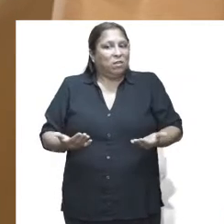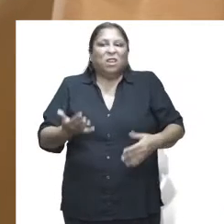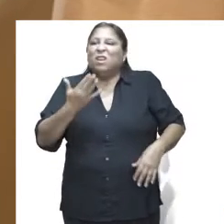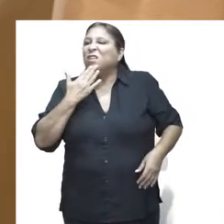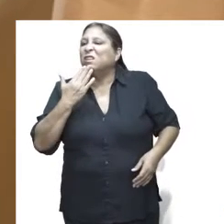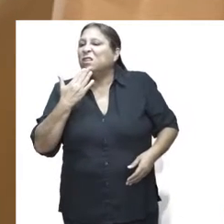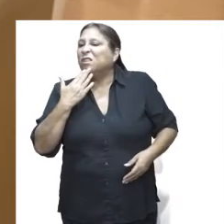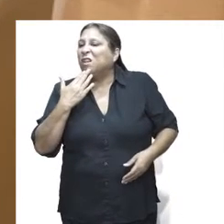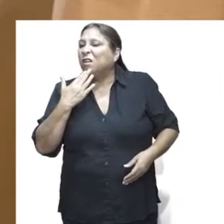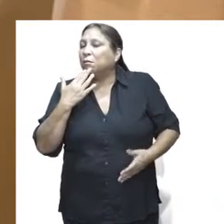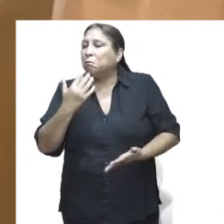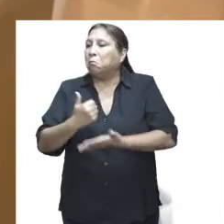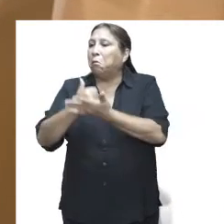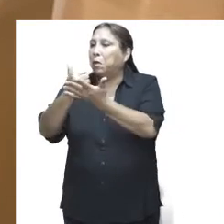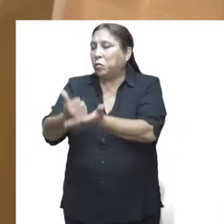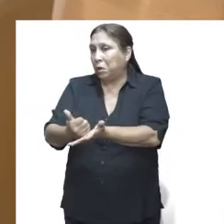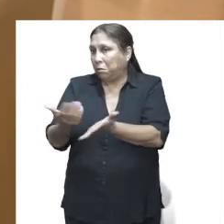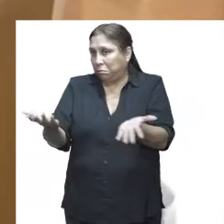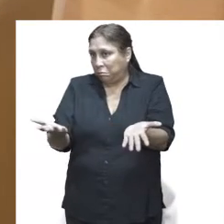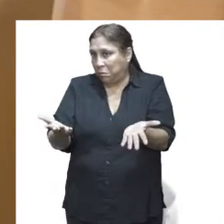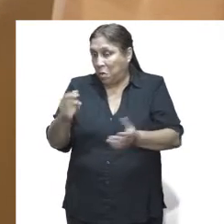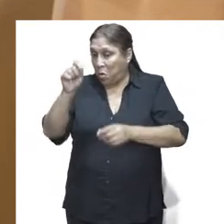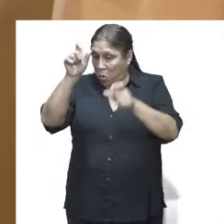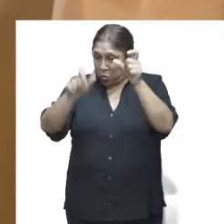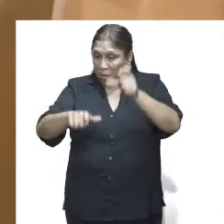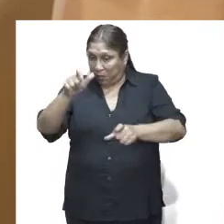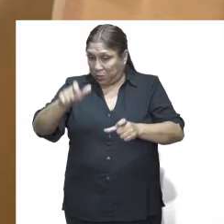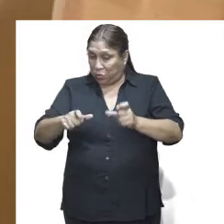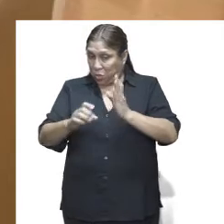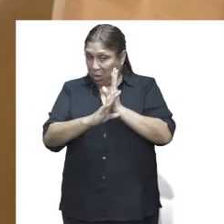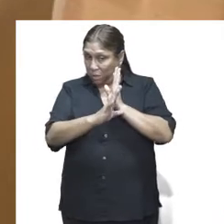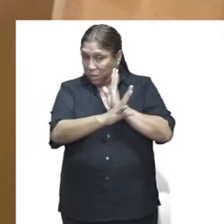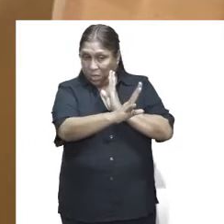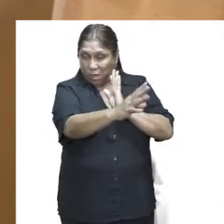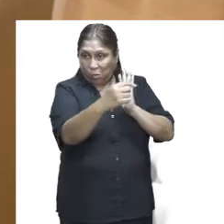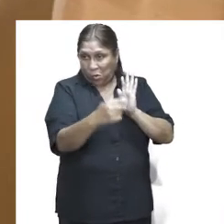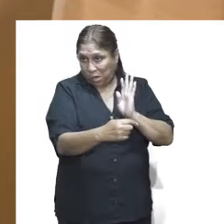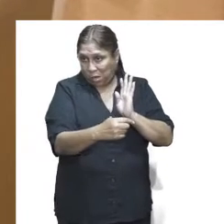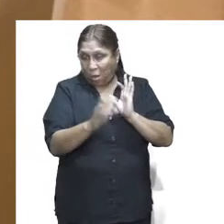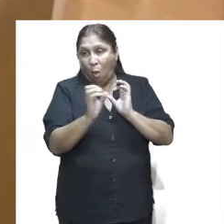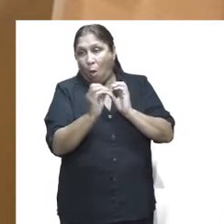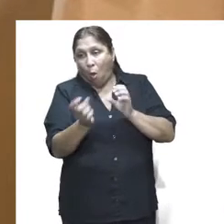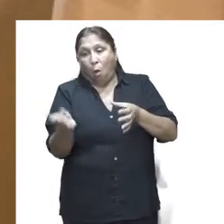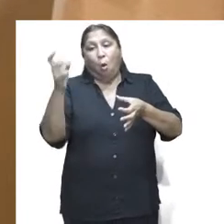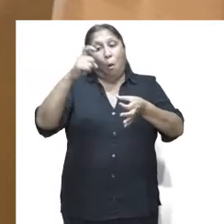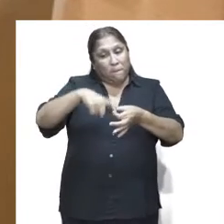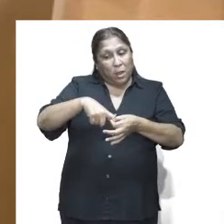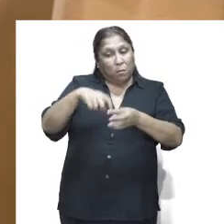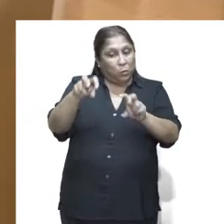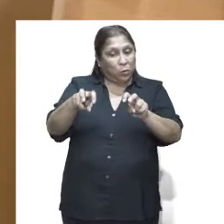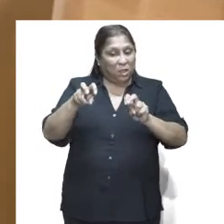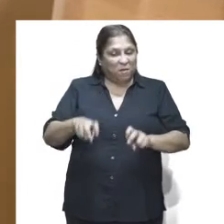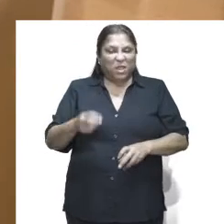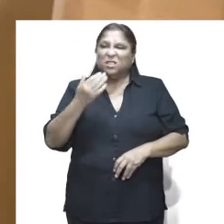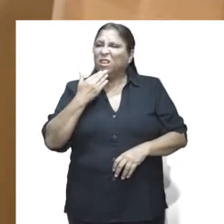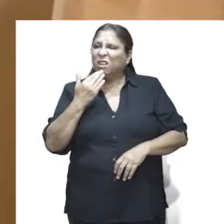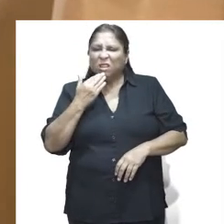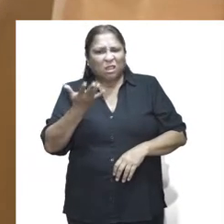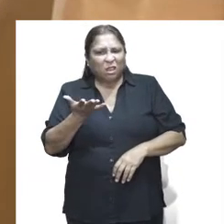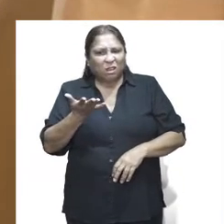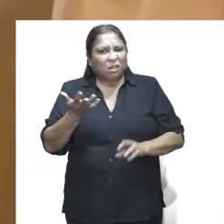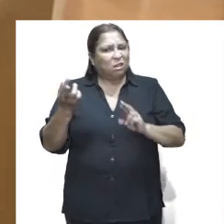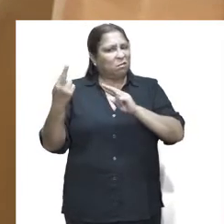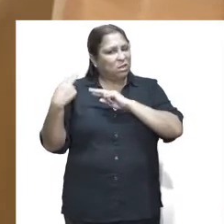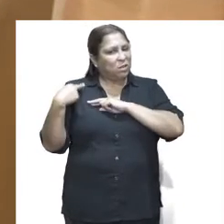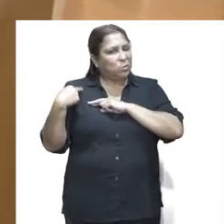que asistirlo? Puede ser alguna persona que está en la cola, un miembro de mesa. ¿Quién sería la persona adecuada